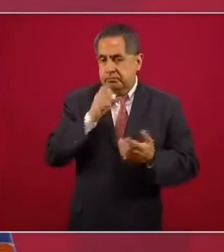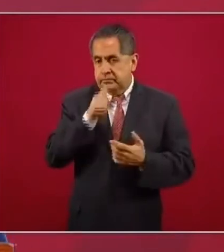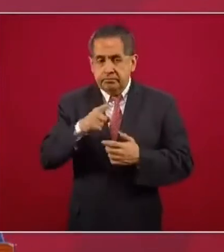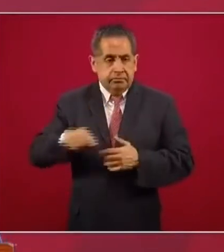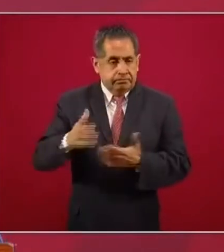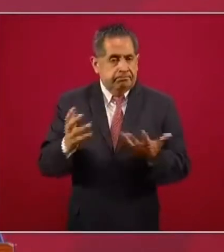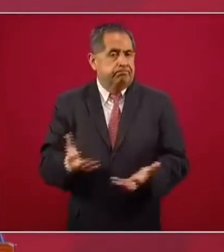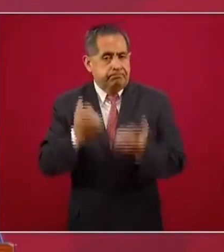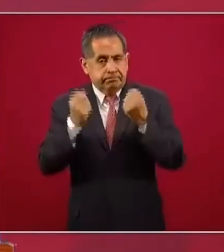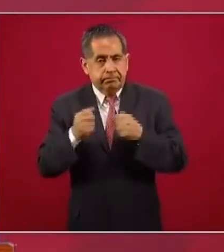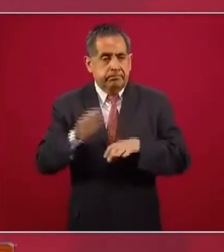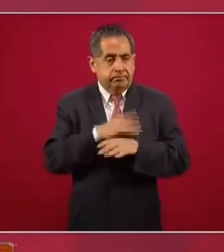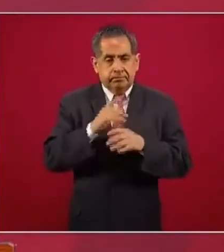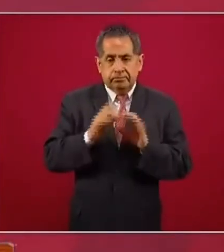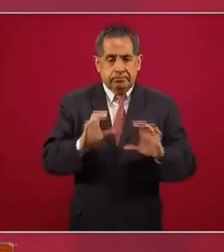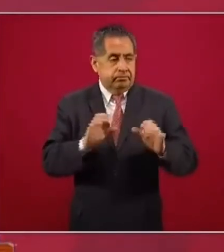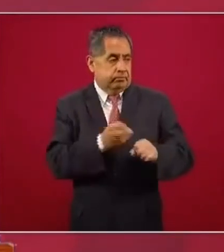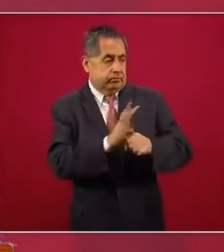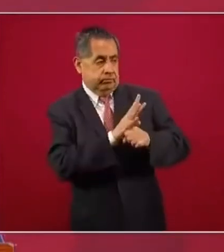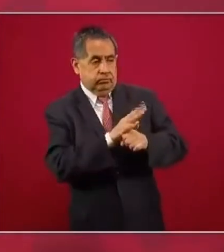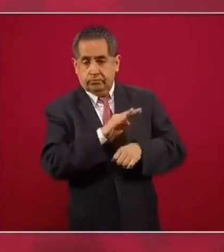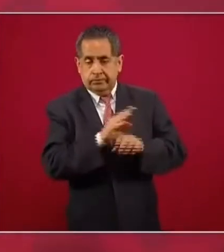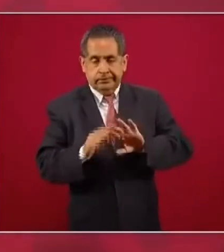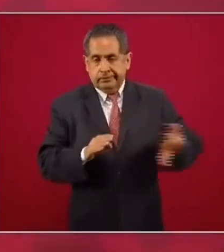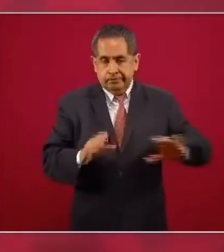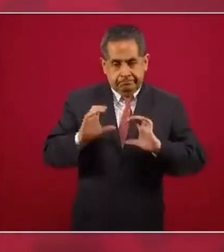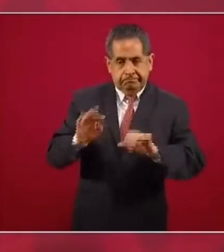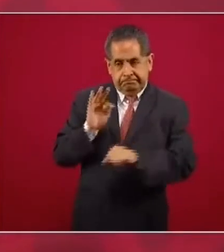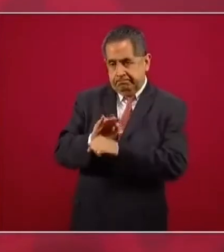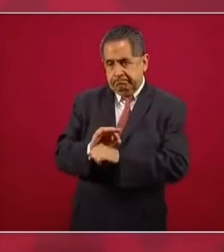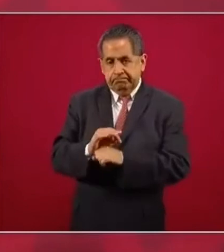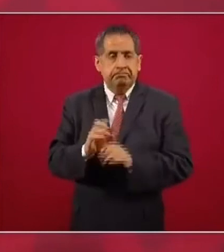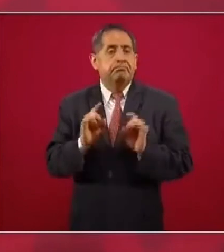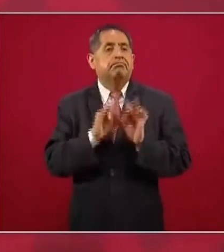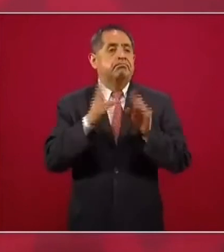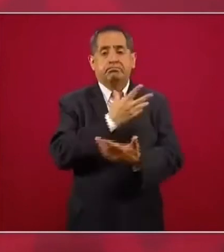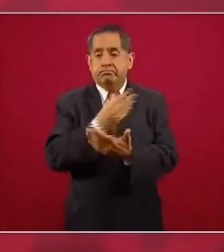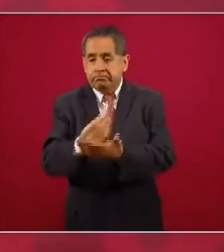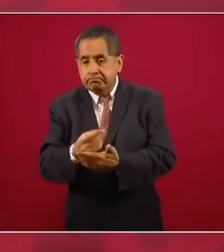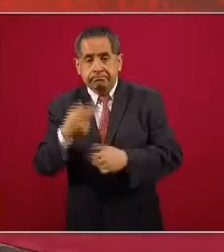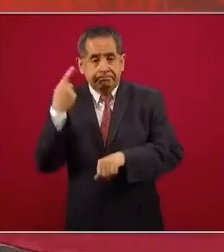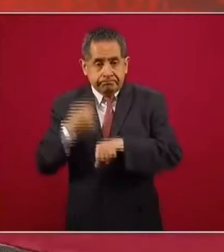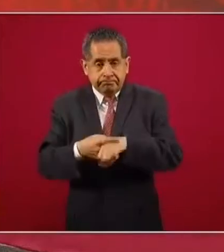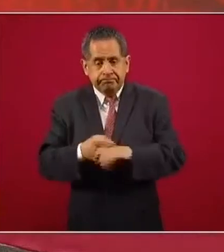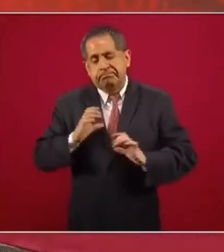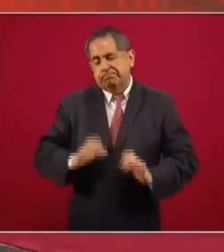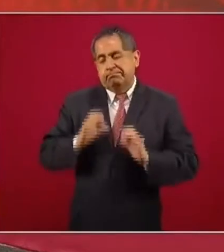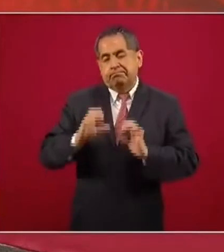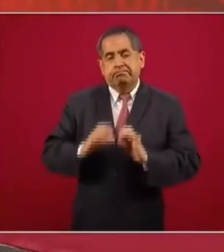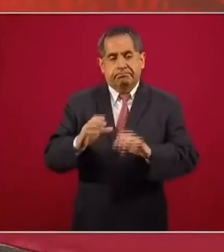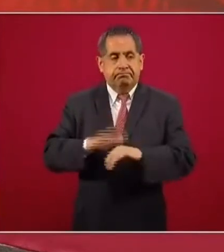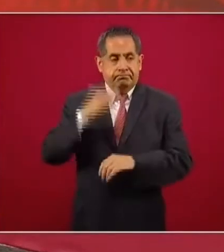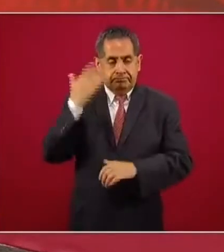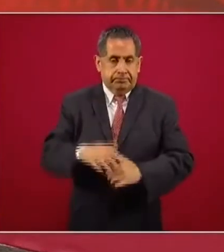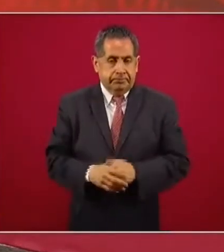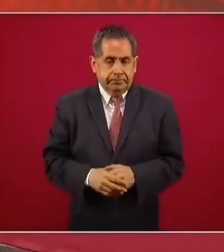al protegerlas de formas graves de COVID-19 en el caso que contraigan esta enfermedad. La seguridad,